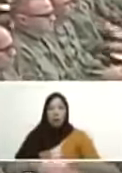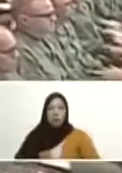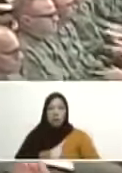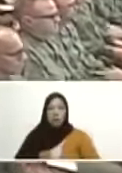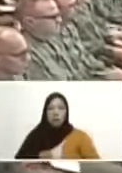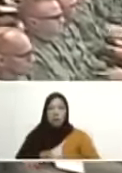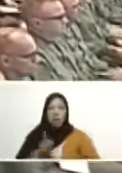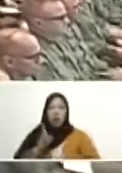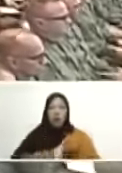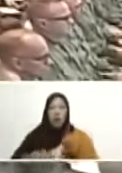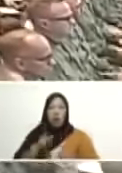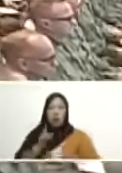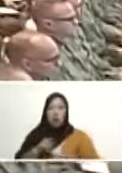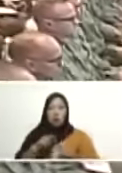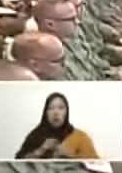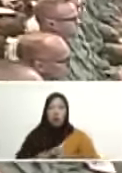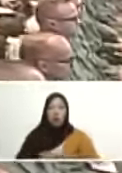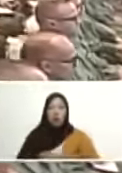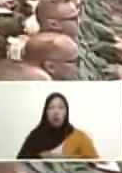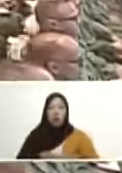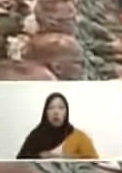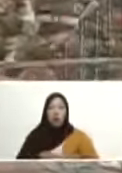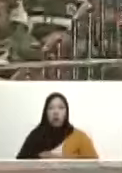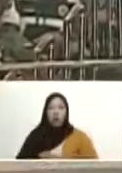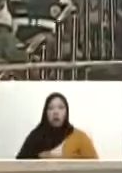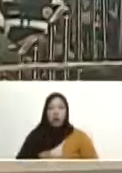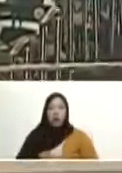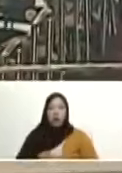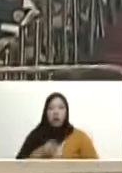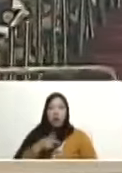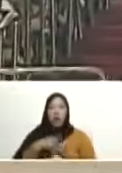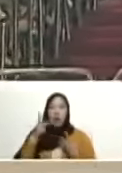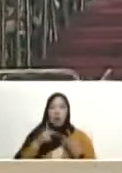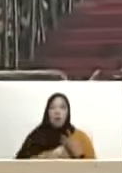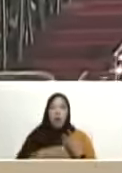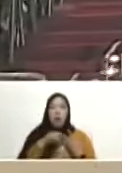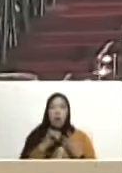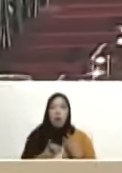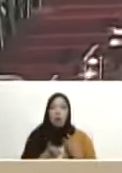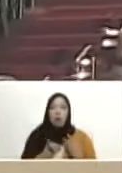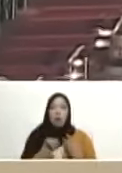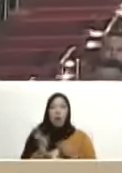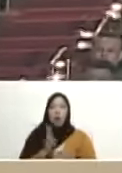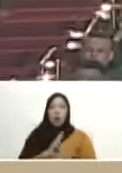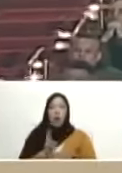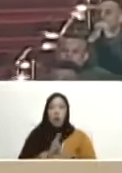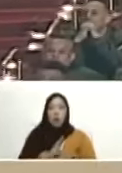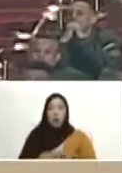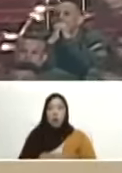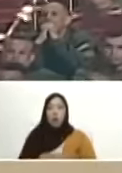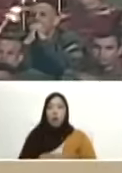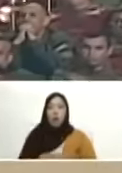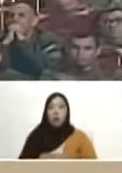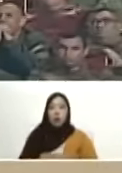Allí los jurungaron. Y ahí tenían los planes, pues. Quedaron jurungados toditos.